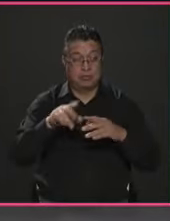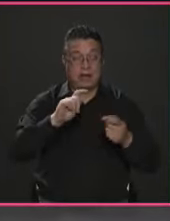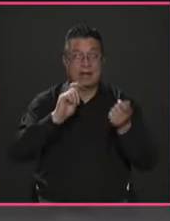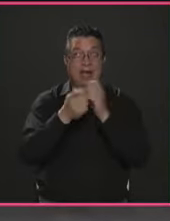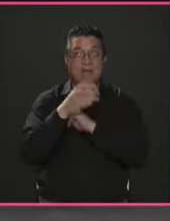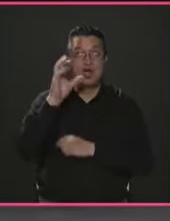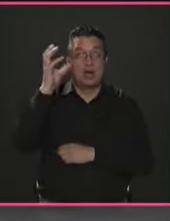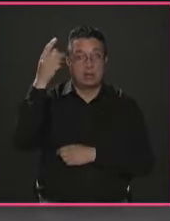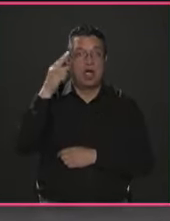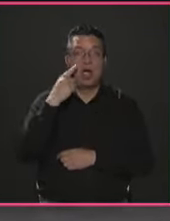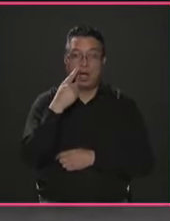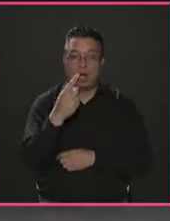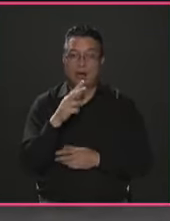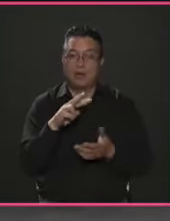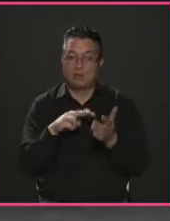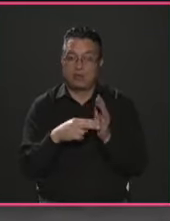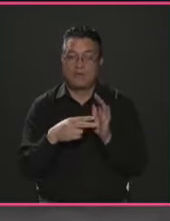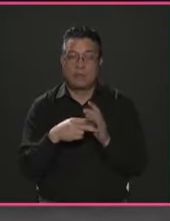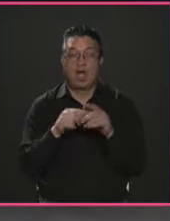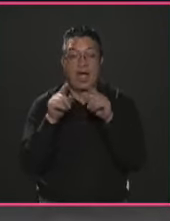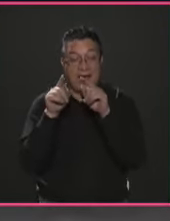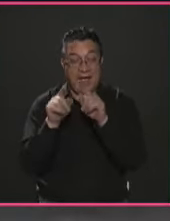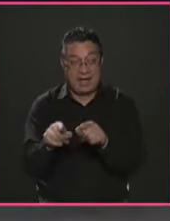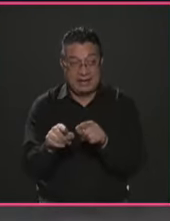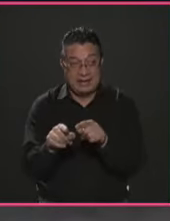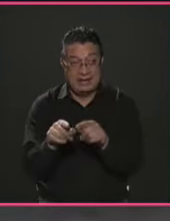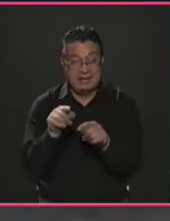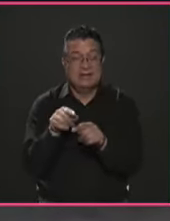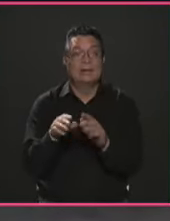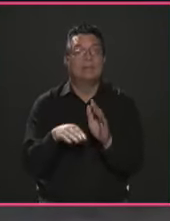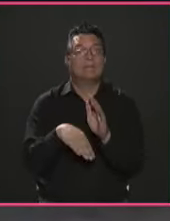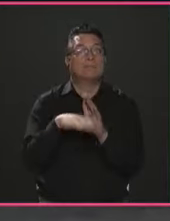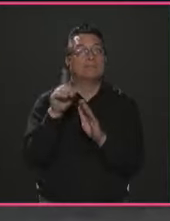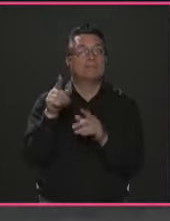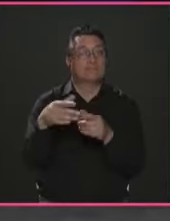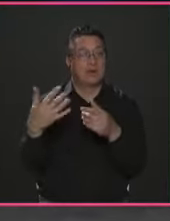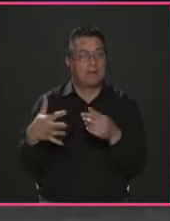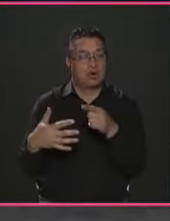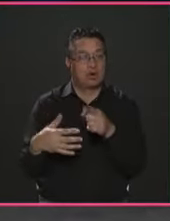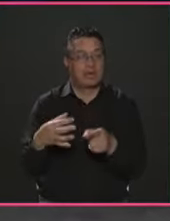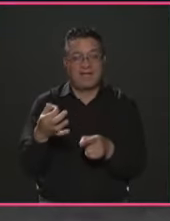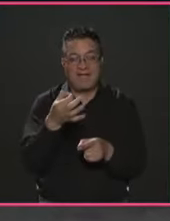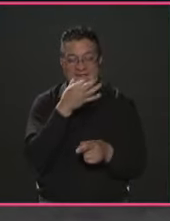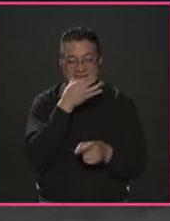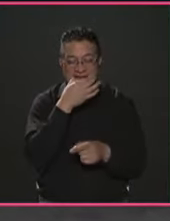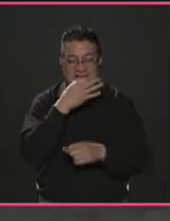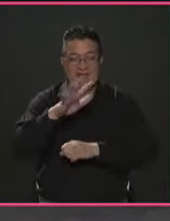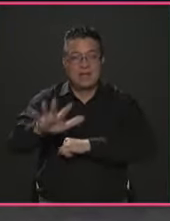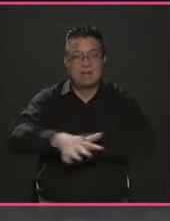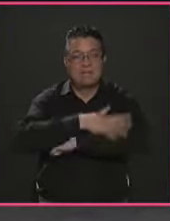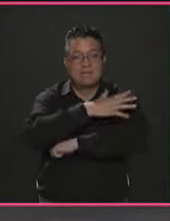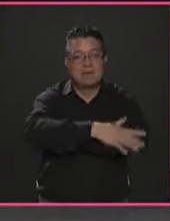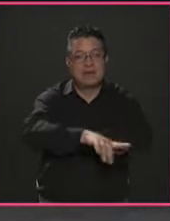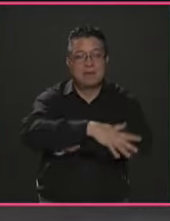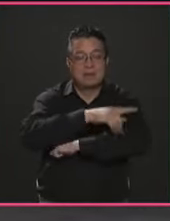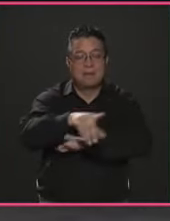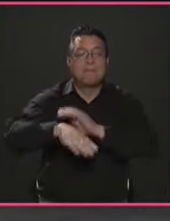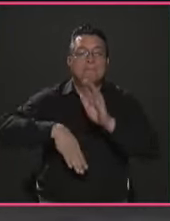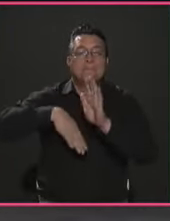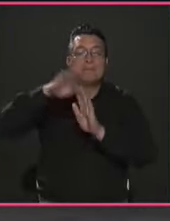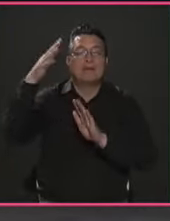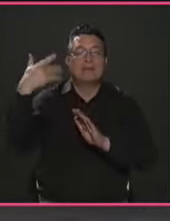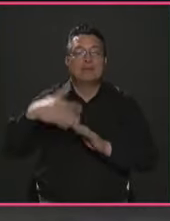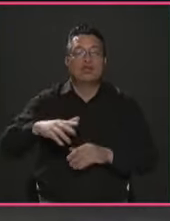ve dificultades tener ahí el H Verde marítimo más importante del